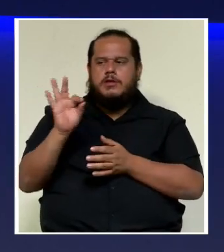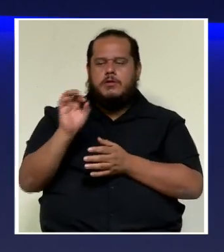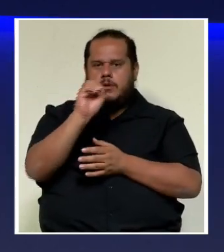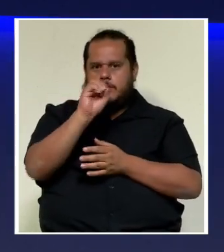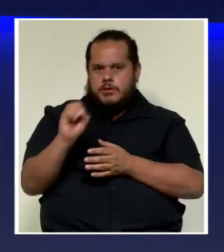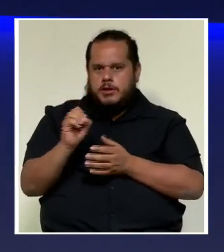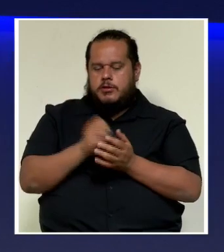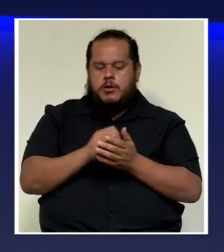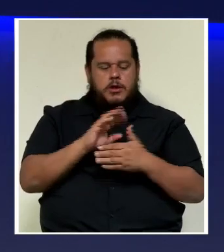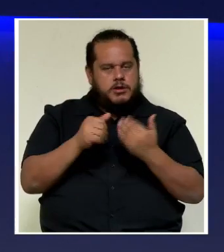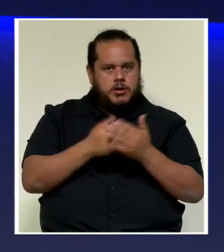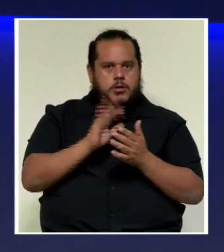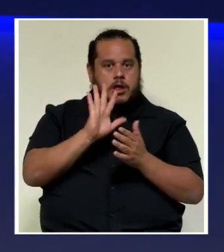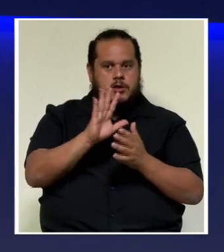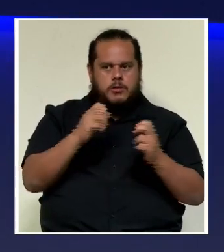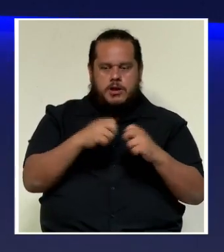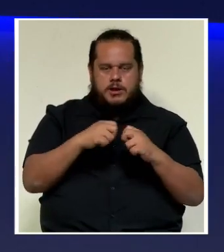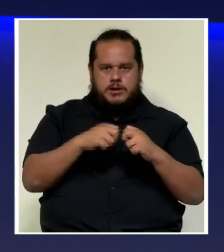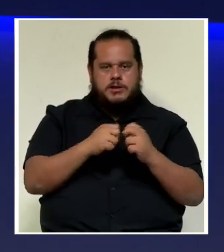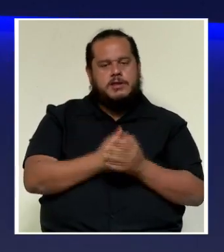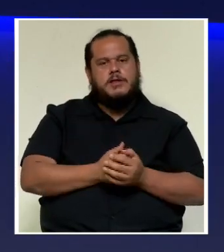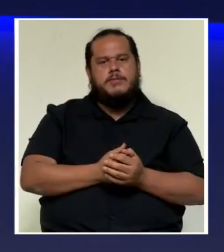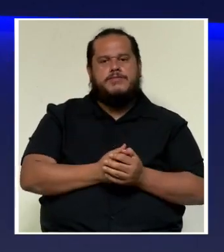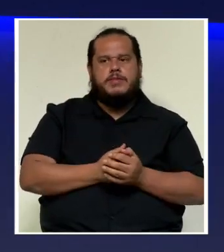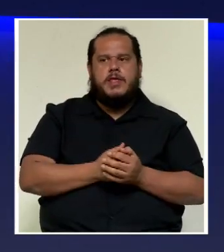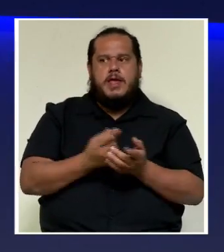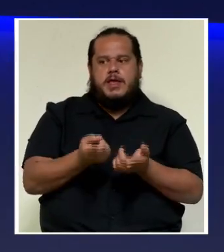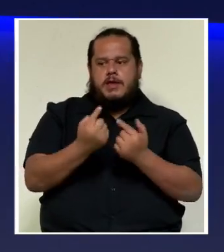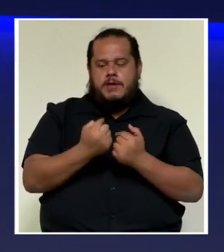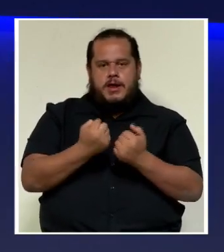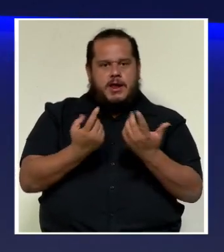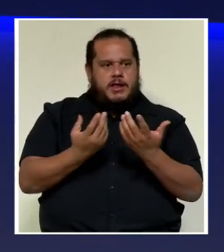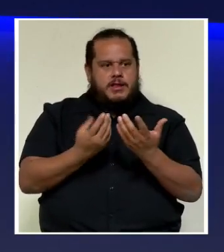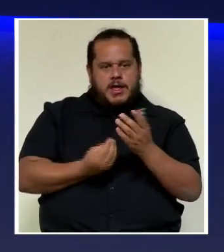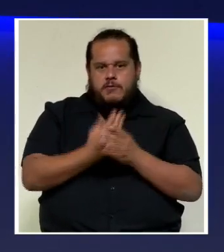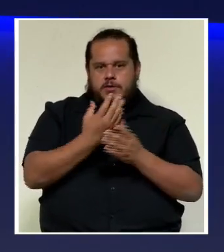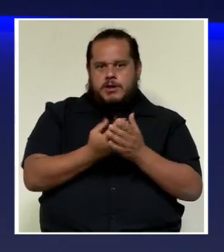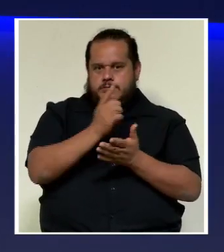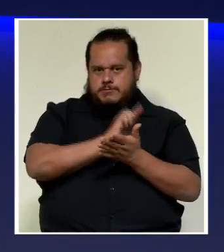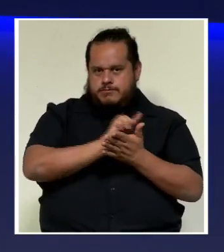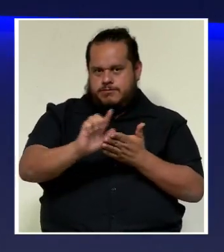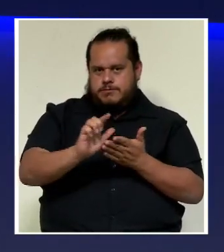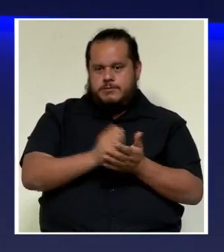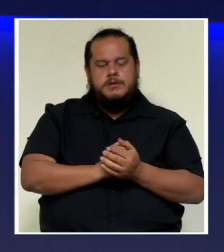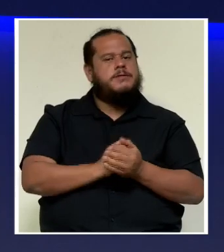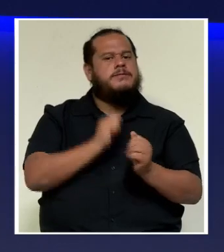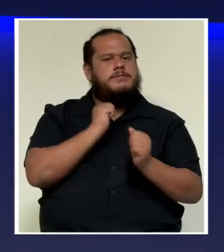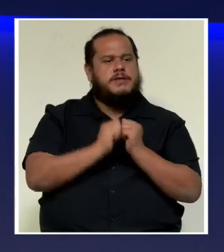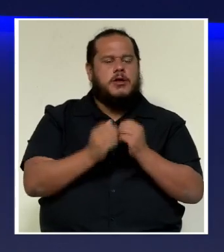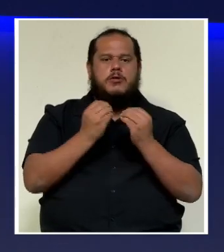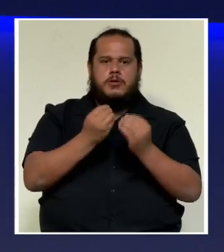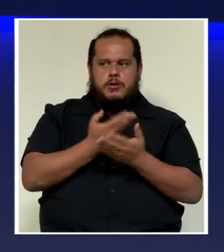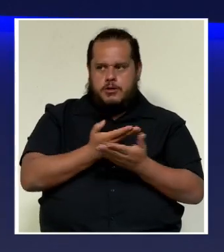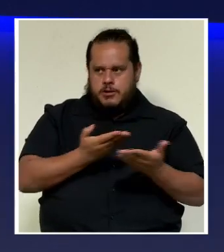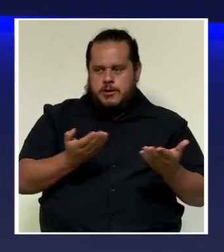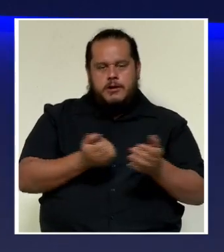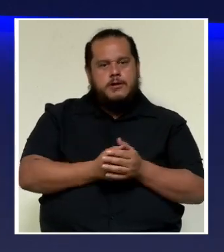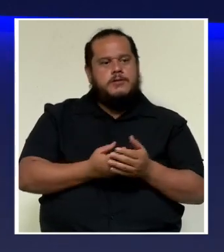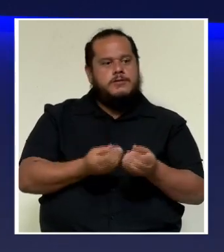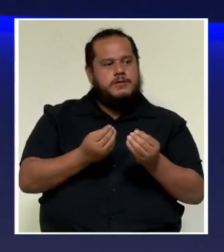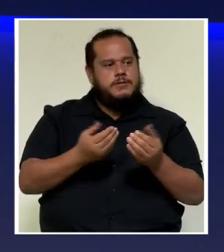99% de toda su electricidad proveniente de fuentes limpias, pasaron muchas cosas, mucha